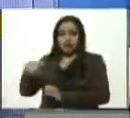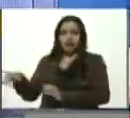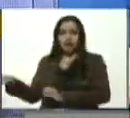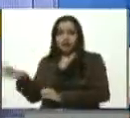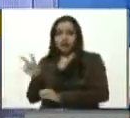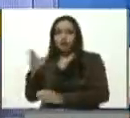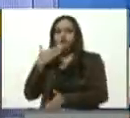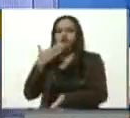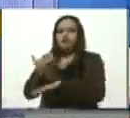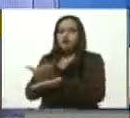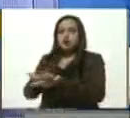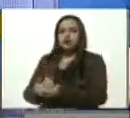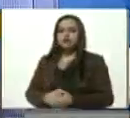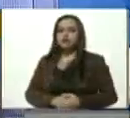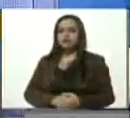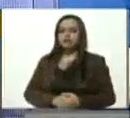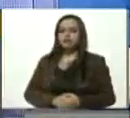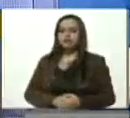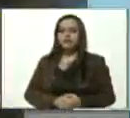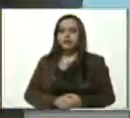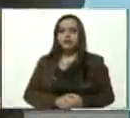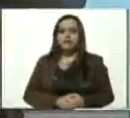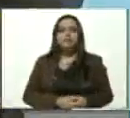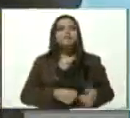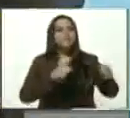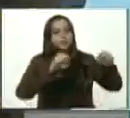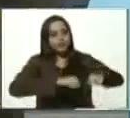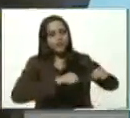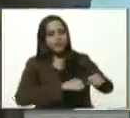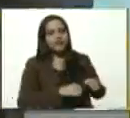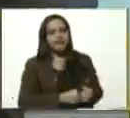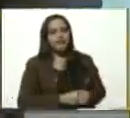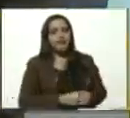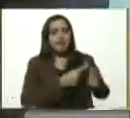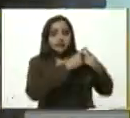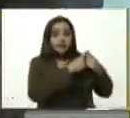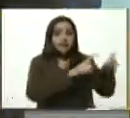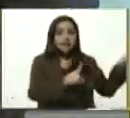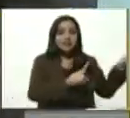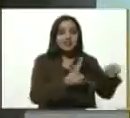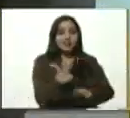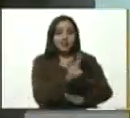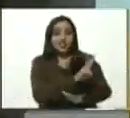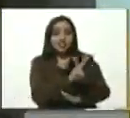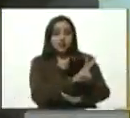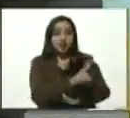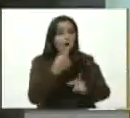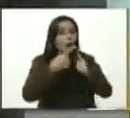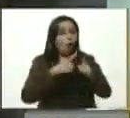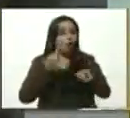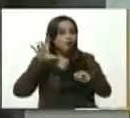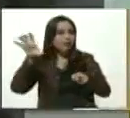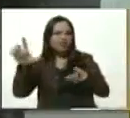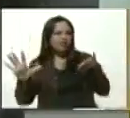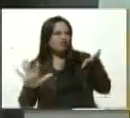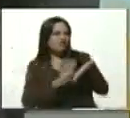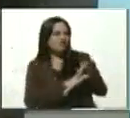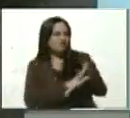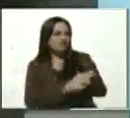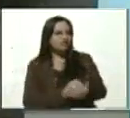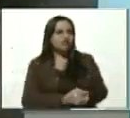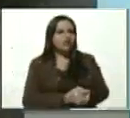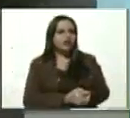esta propuesta electoral? Sí, fíjate, lo que diferencia tal vez Venezuela con otros países tiene que ver con